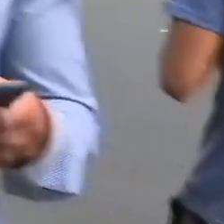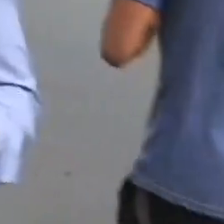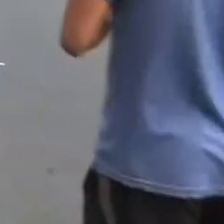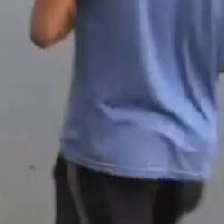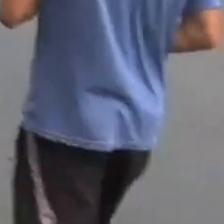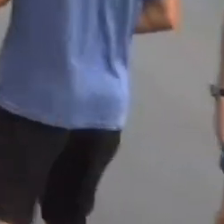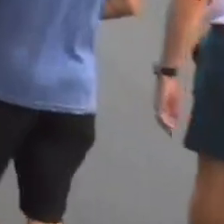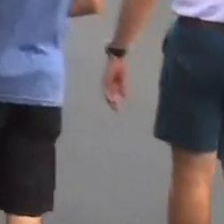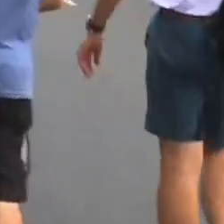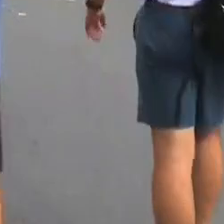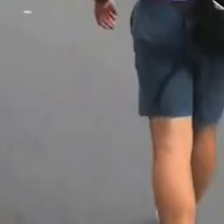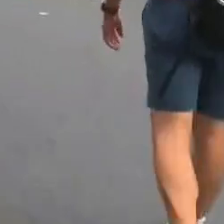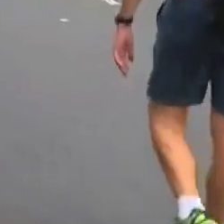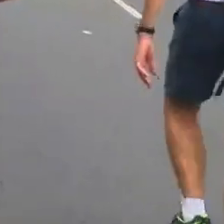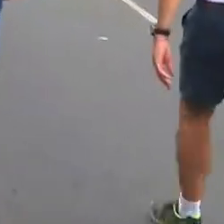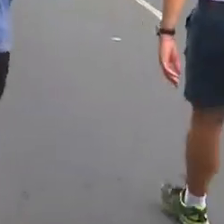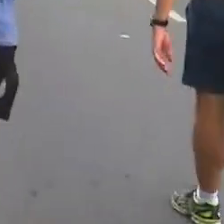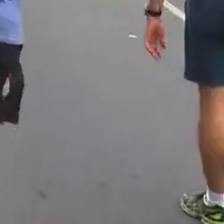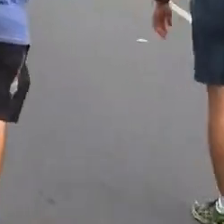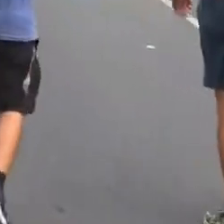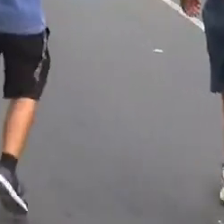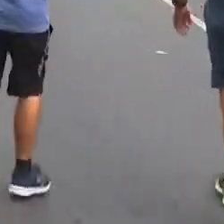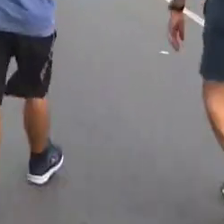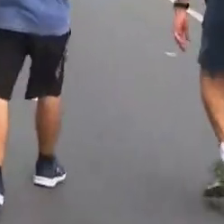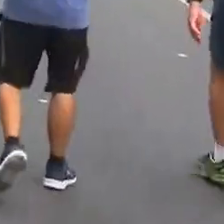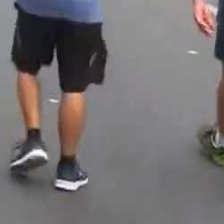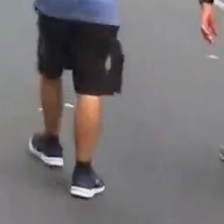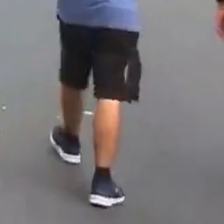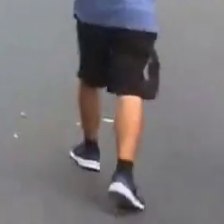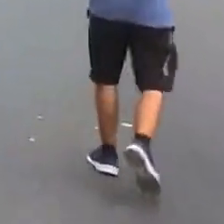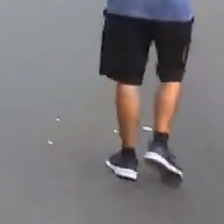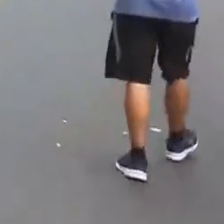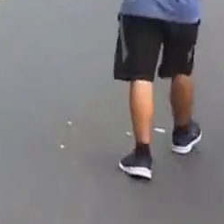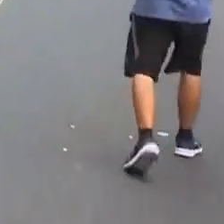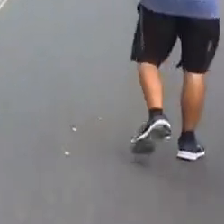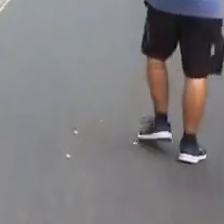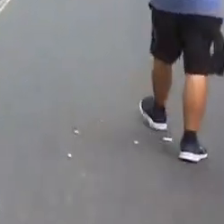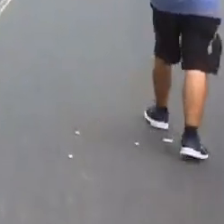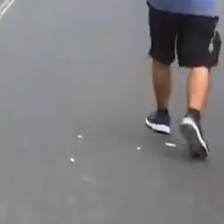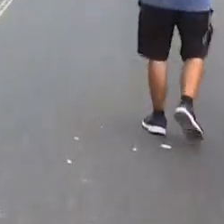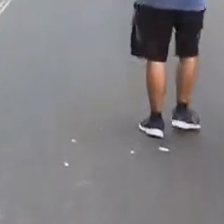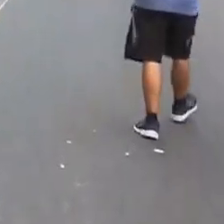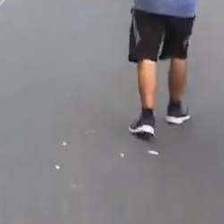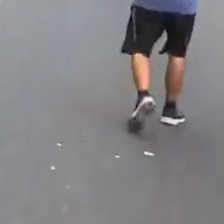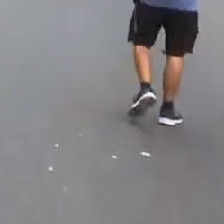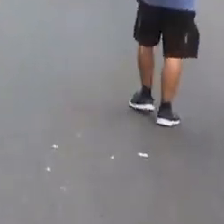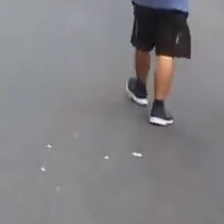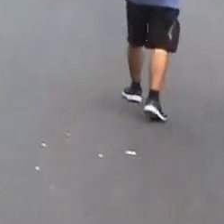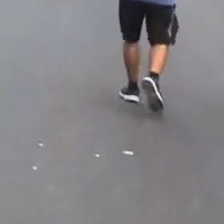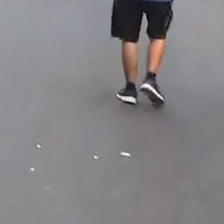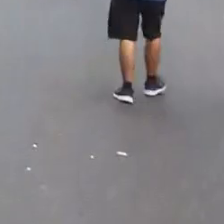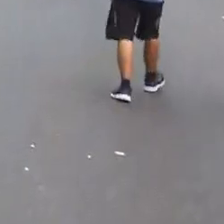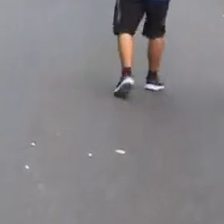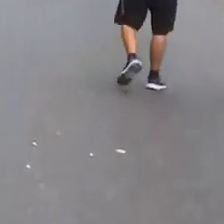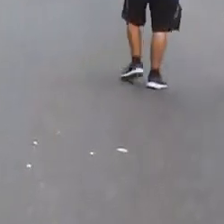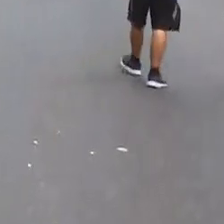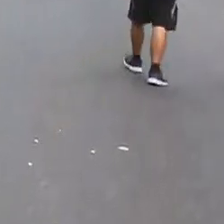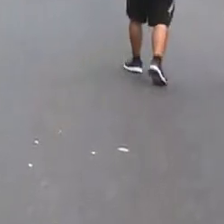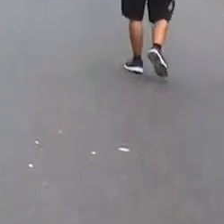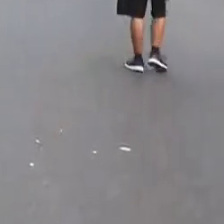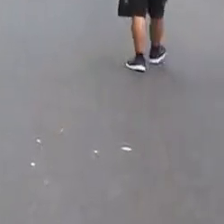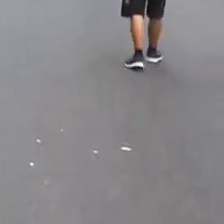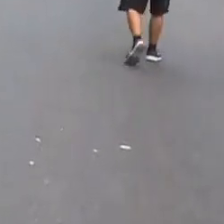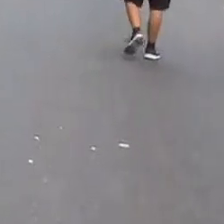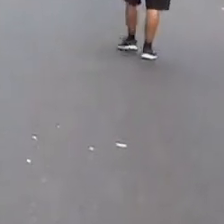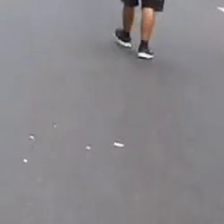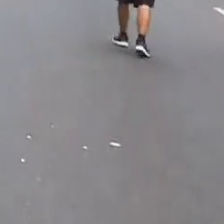con quien conversábamos, que estaba participando también junto con el otro viceministro de esta marcha de los trabajadores. Vamos a ver imágenes en